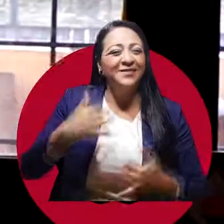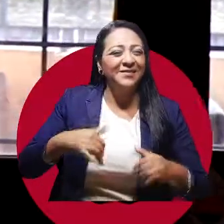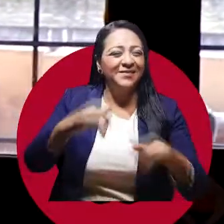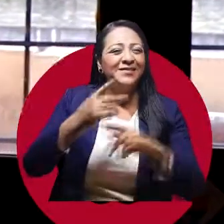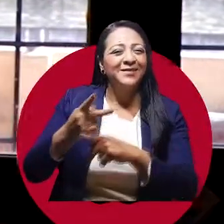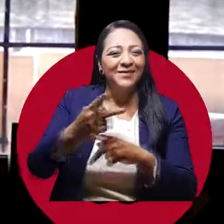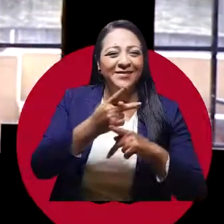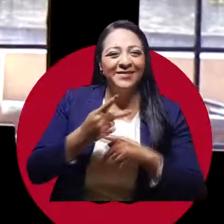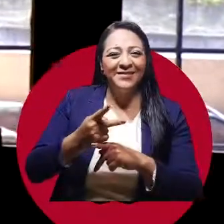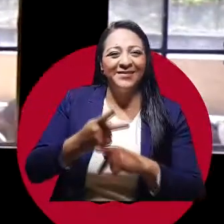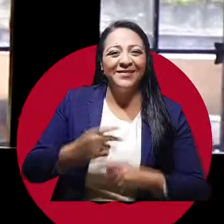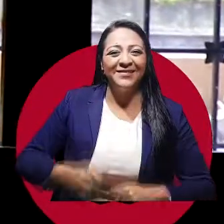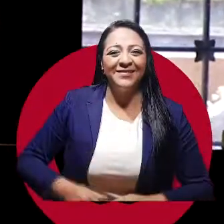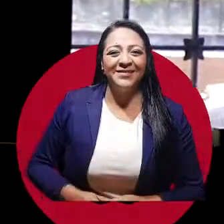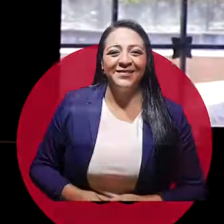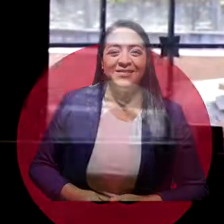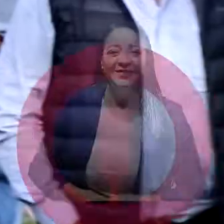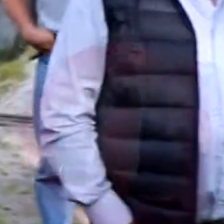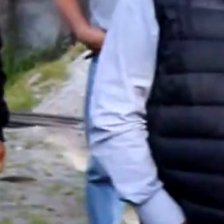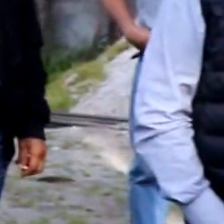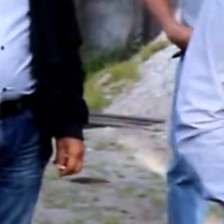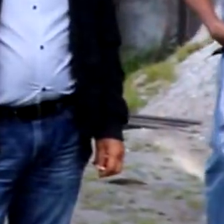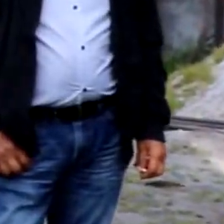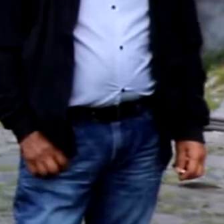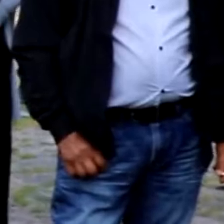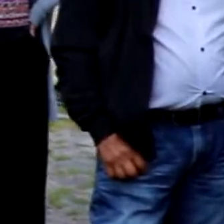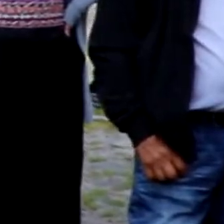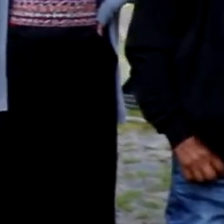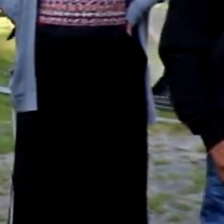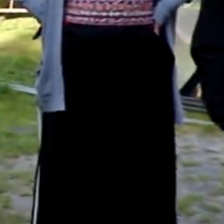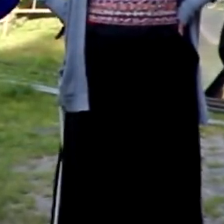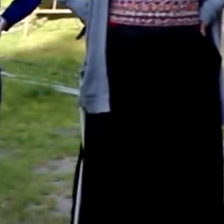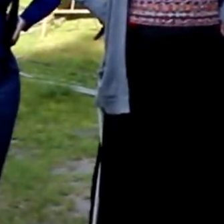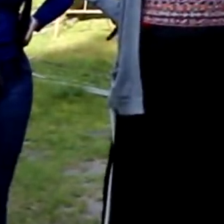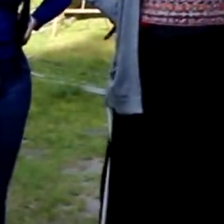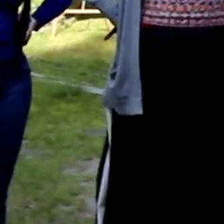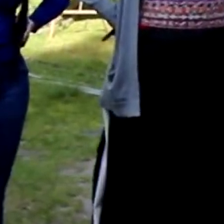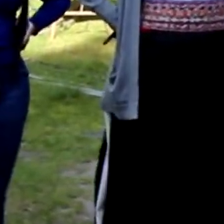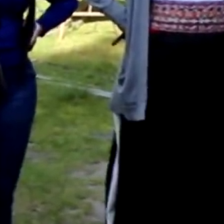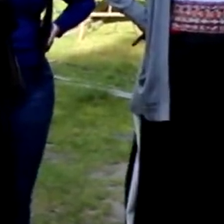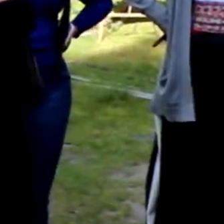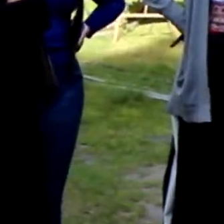y a seguir cuidándonos. Kaibisa ikunata katishkamanda yupaychanchik,